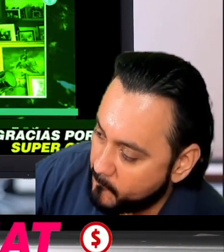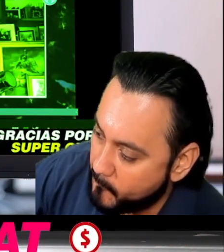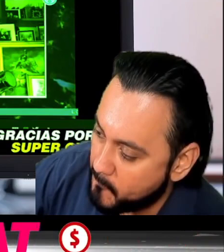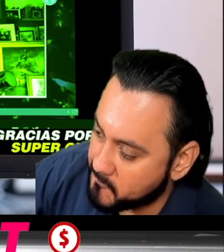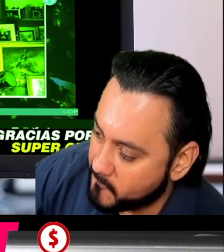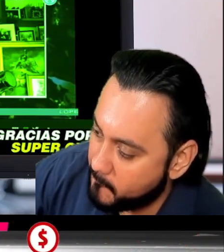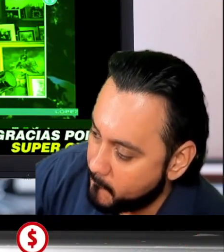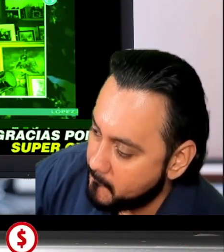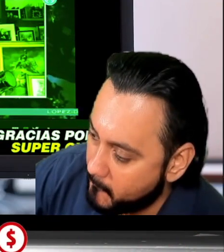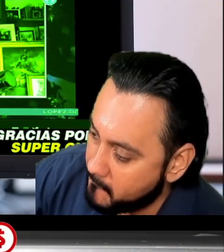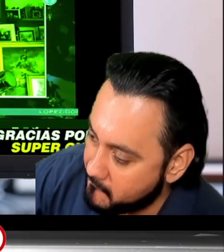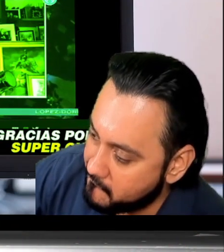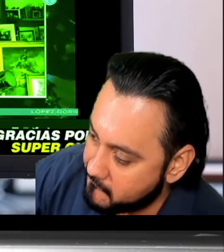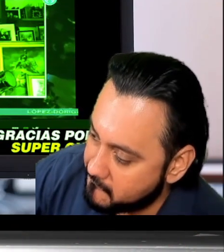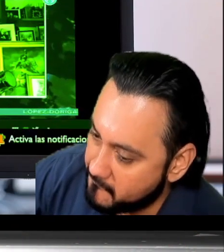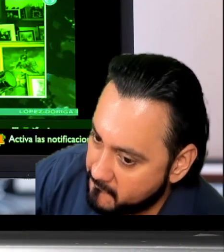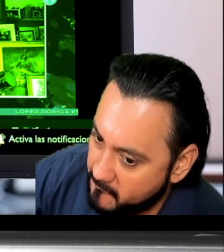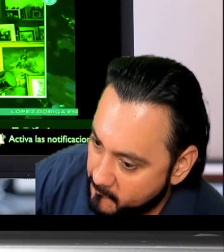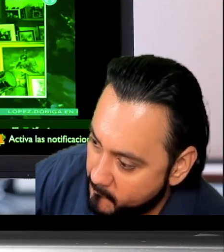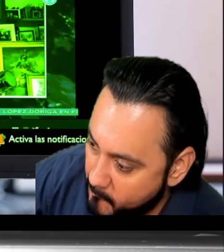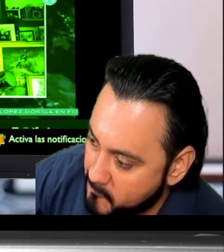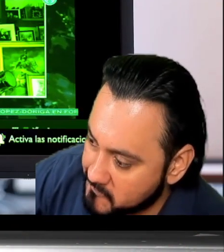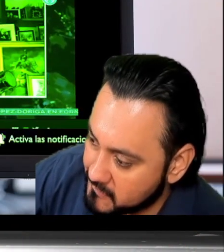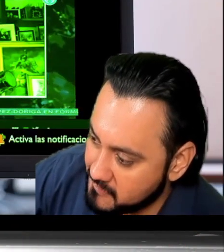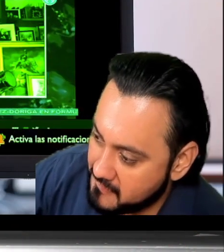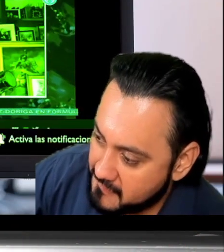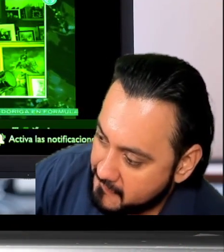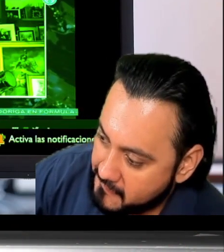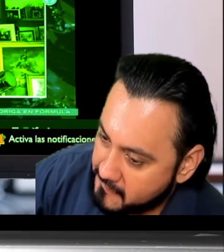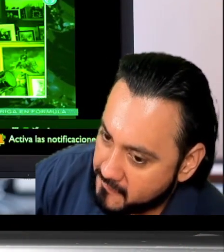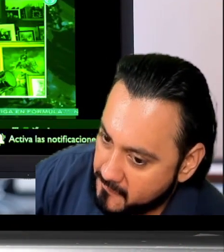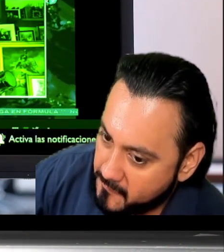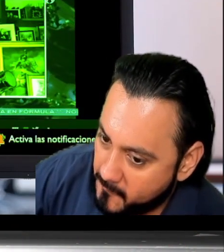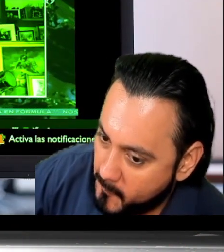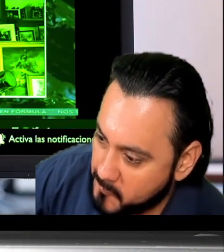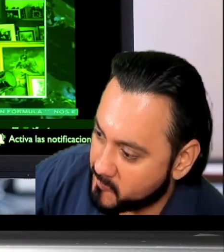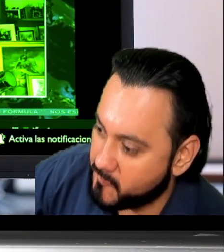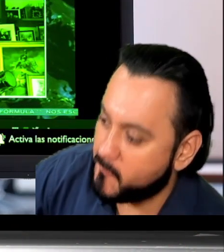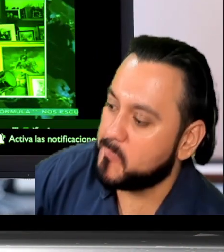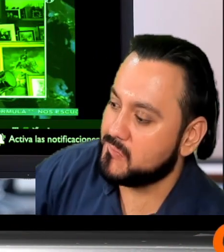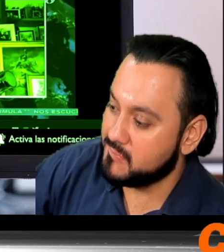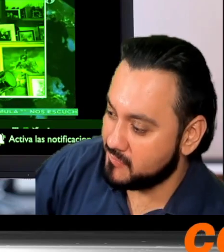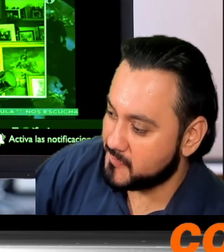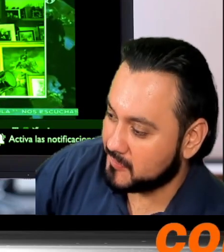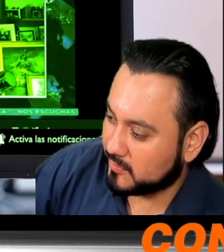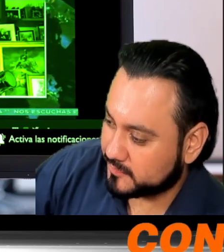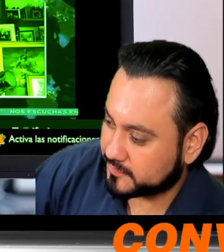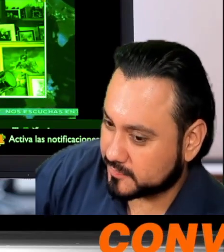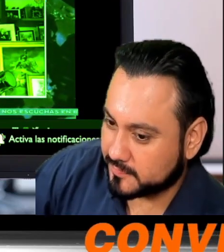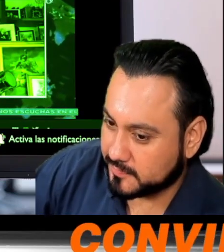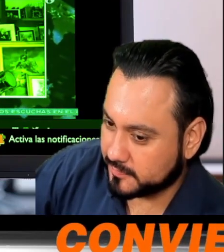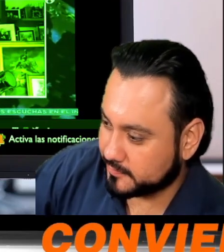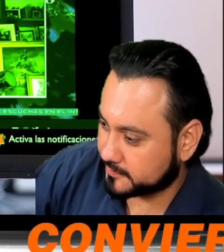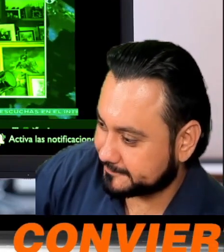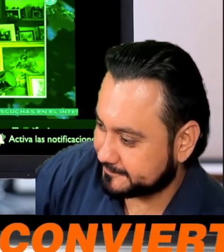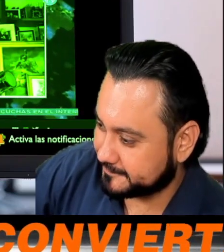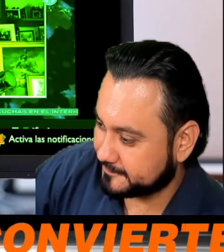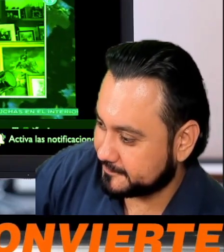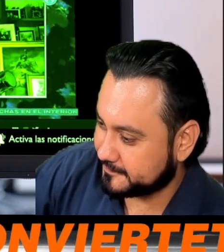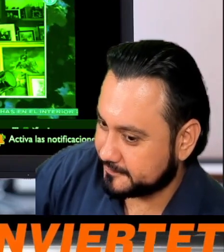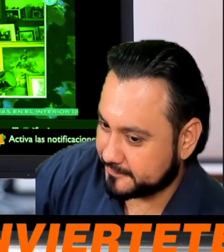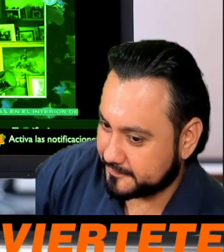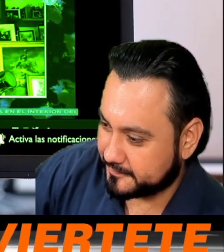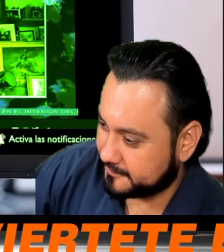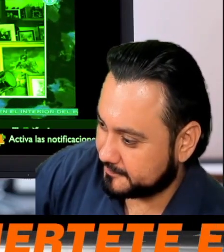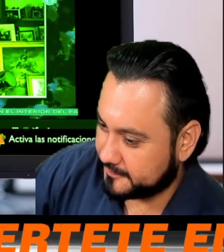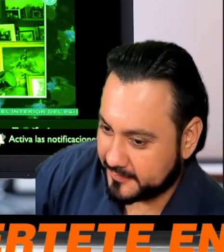moratoria echada abajo el muro de contención horadado y la alianza en peligro serio que también lo mencionaste Joaquín